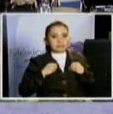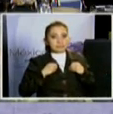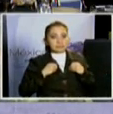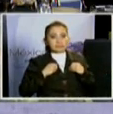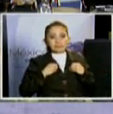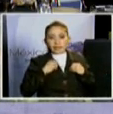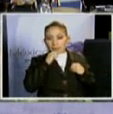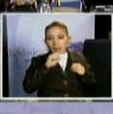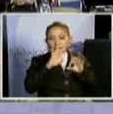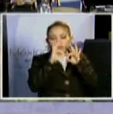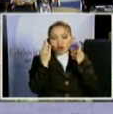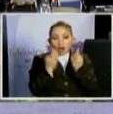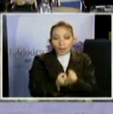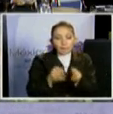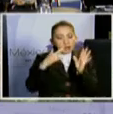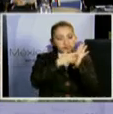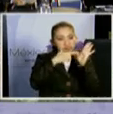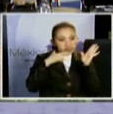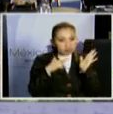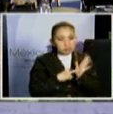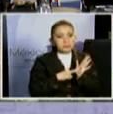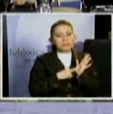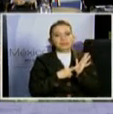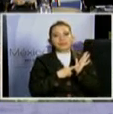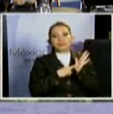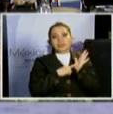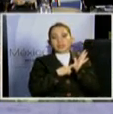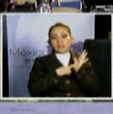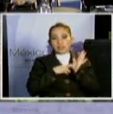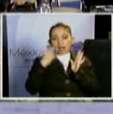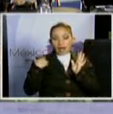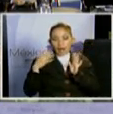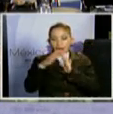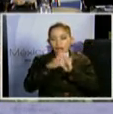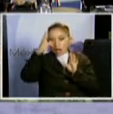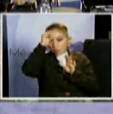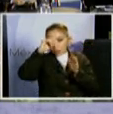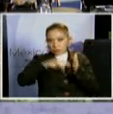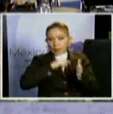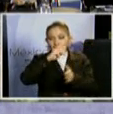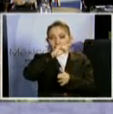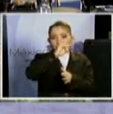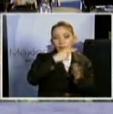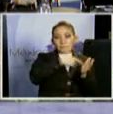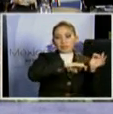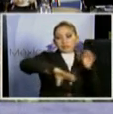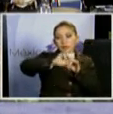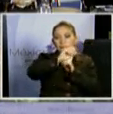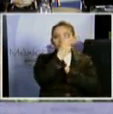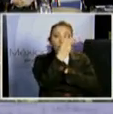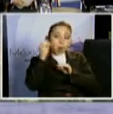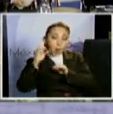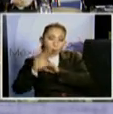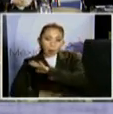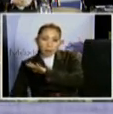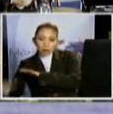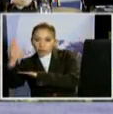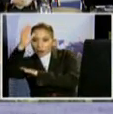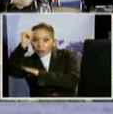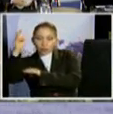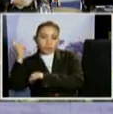asimismo la forma de un protocolo en la Convención Marco de 1992 o bien la base de un